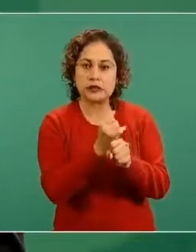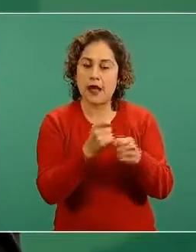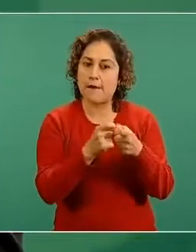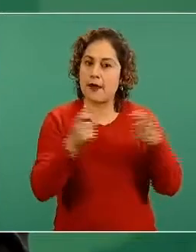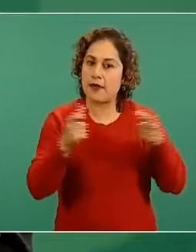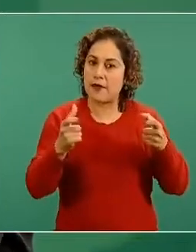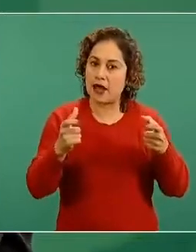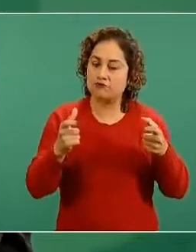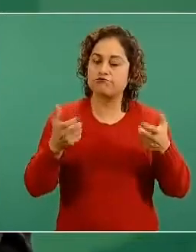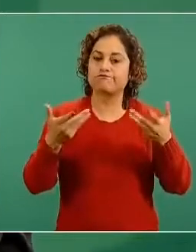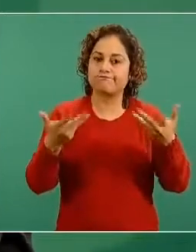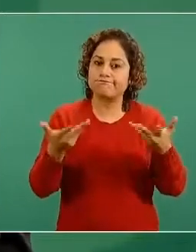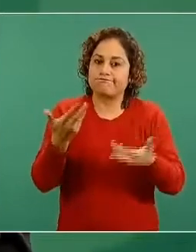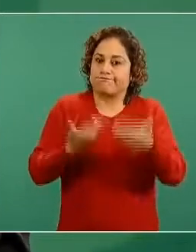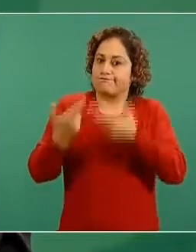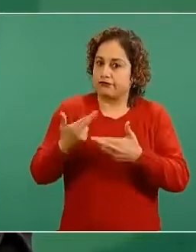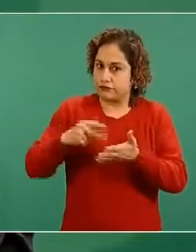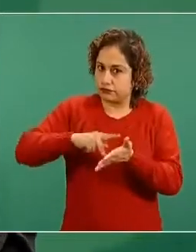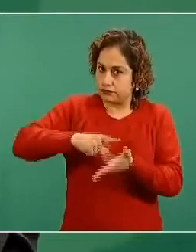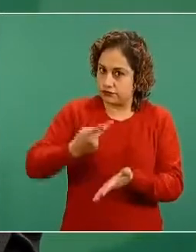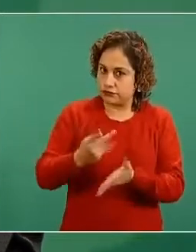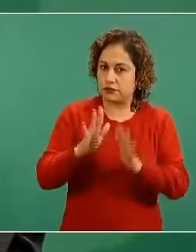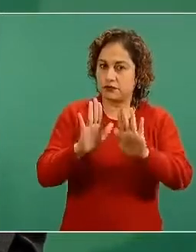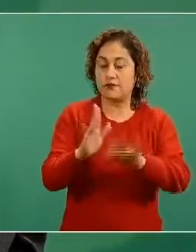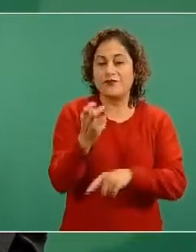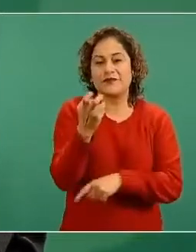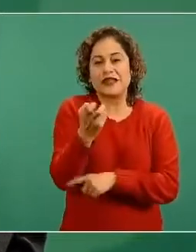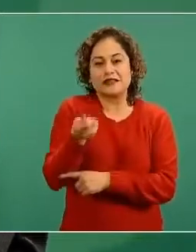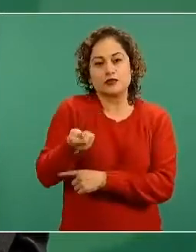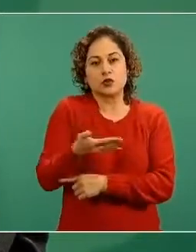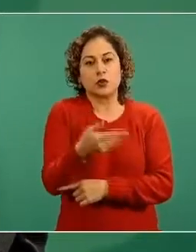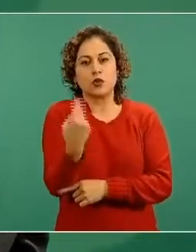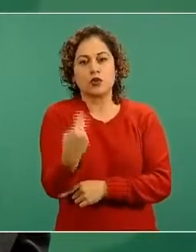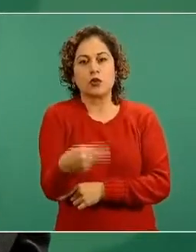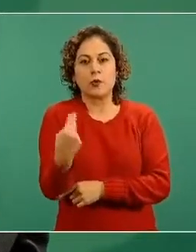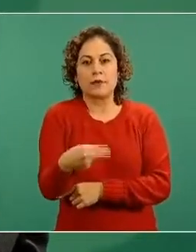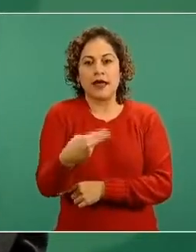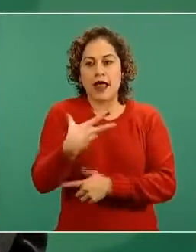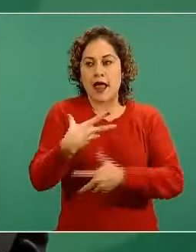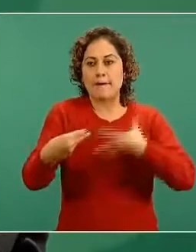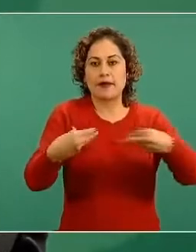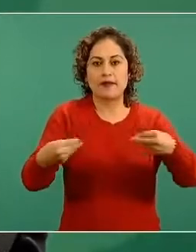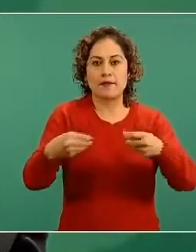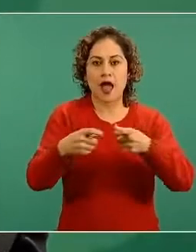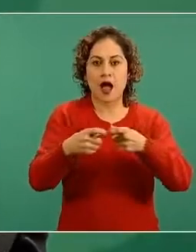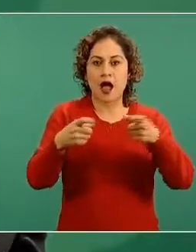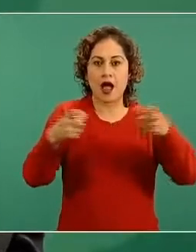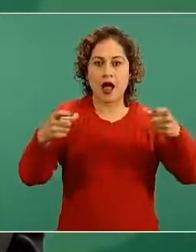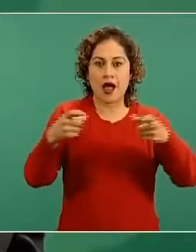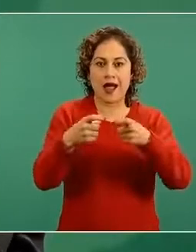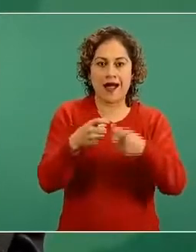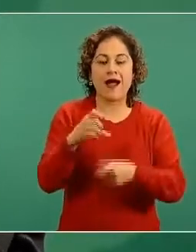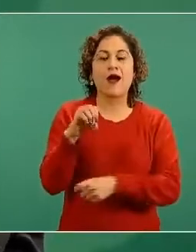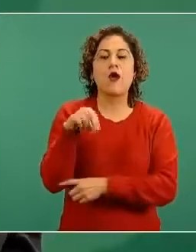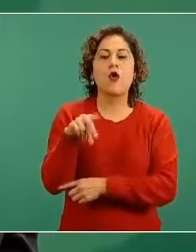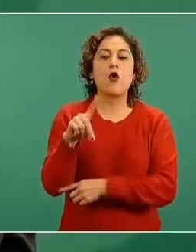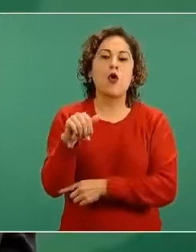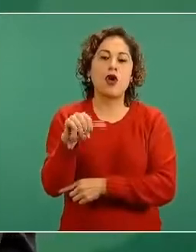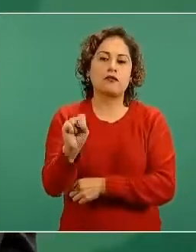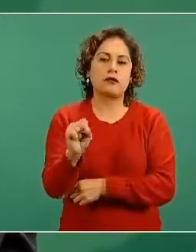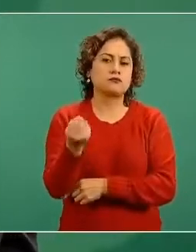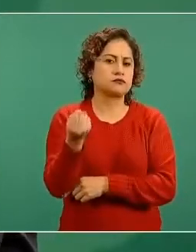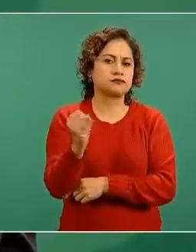es lo que se conoce como una epidemia en ondas, ¿sí? Y es lo regular, es lo habitual, y